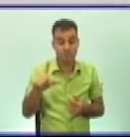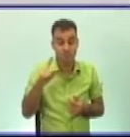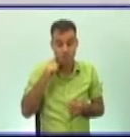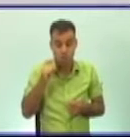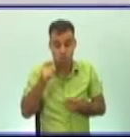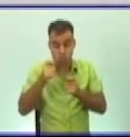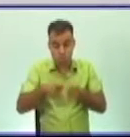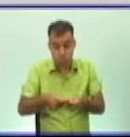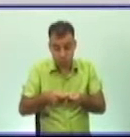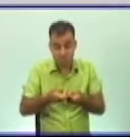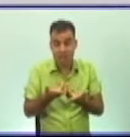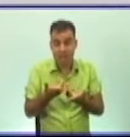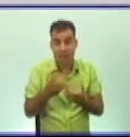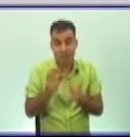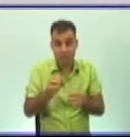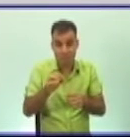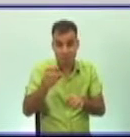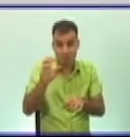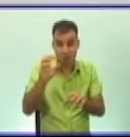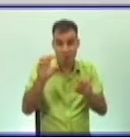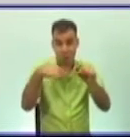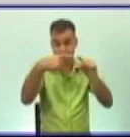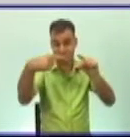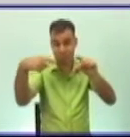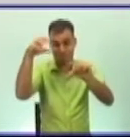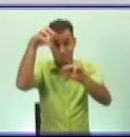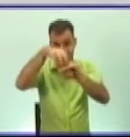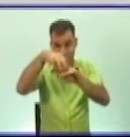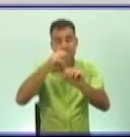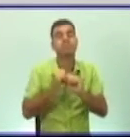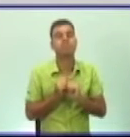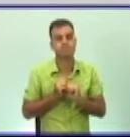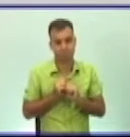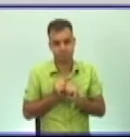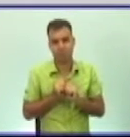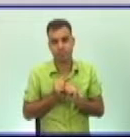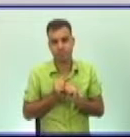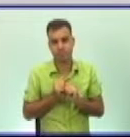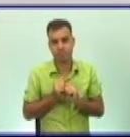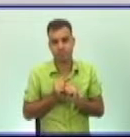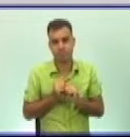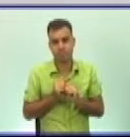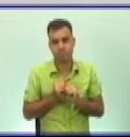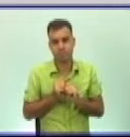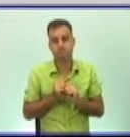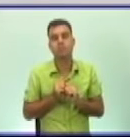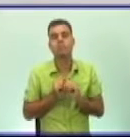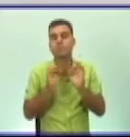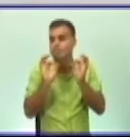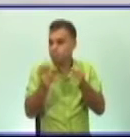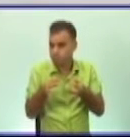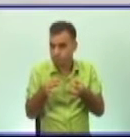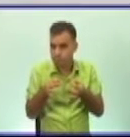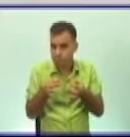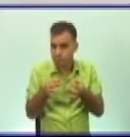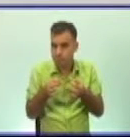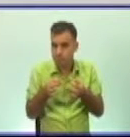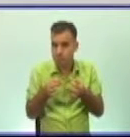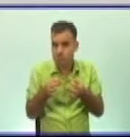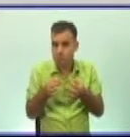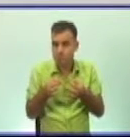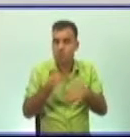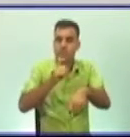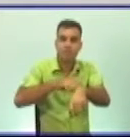generador. Entonces, de esta manera, sustituyendo los datos, obtendríamos que se obtiene en cada segundo, se